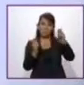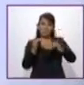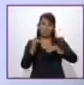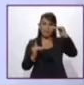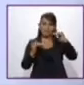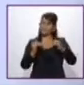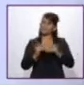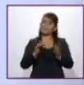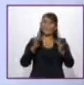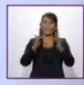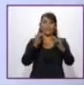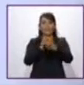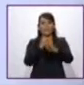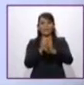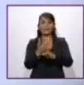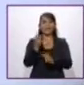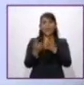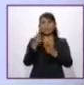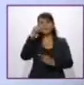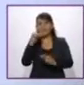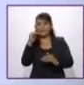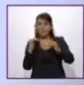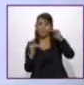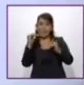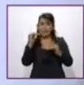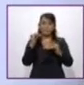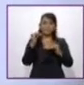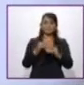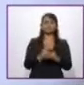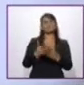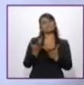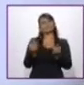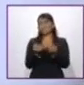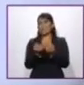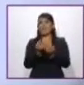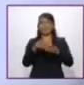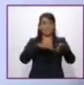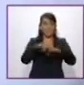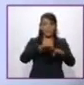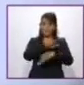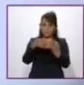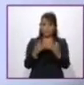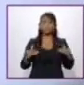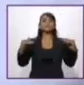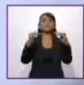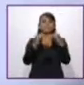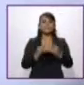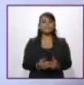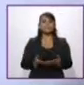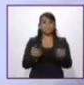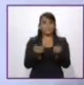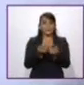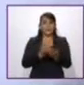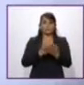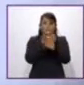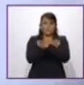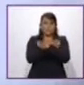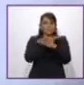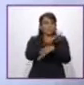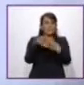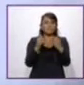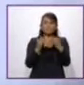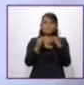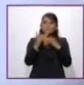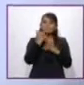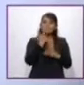género, que tanta falta hace, brecha educativa. La educación es la clave para que nuestros niños tengan un mejor